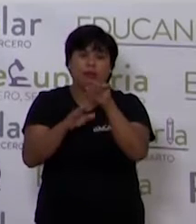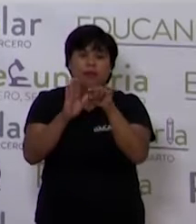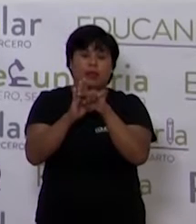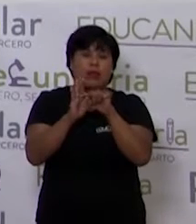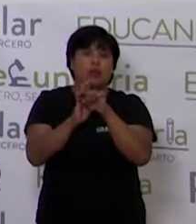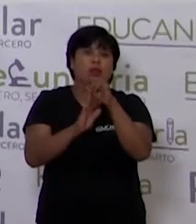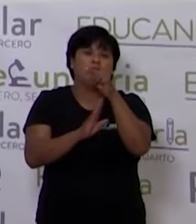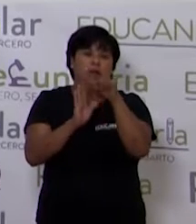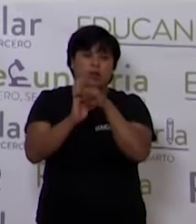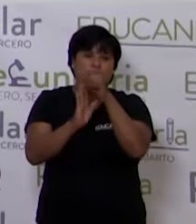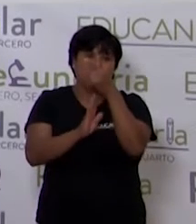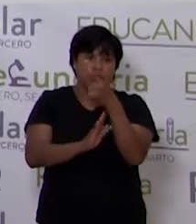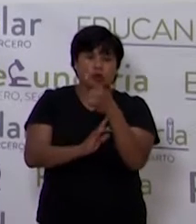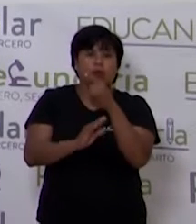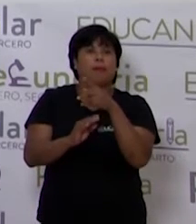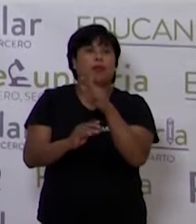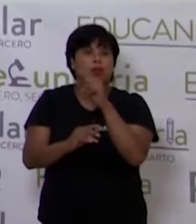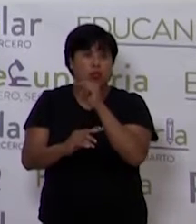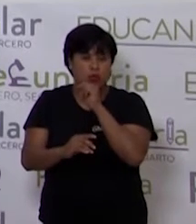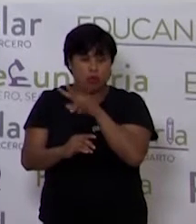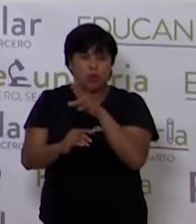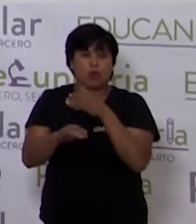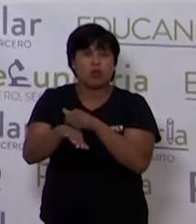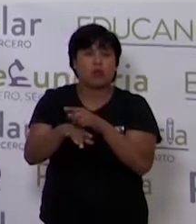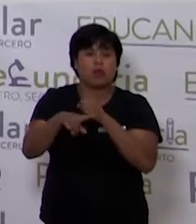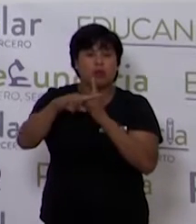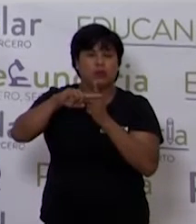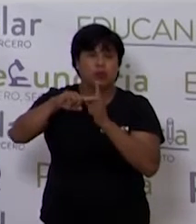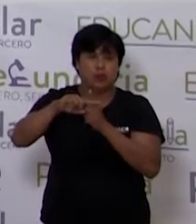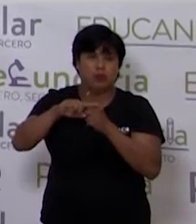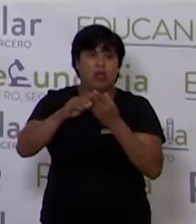Positivo también. Ahora con el menos 2.